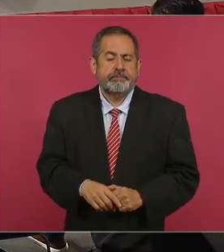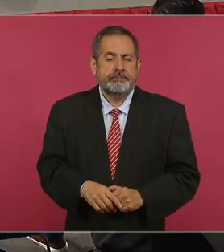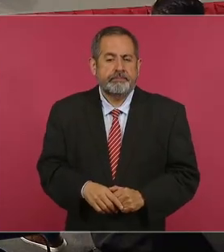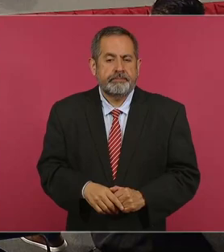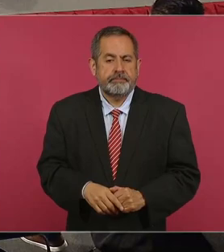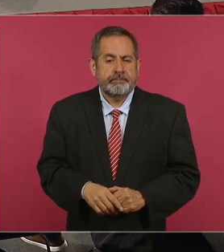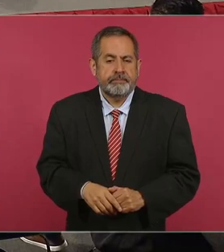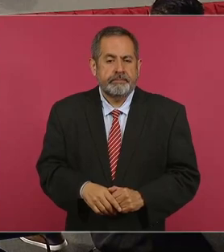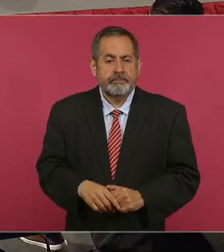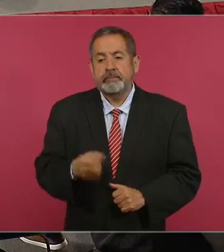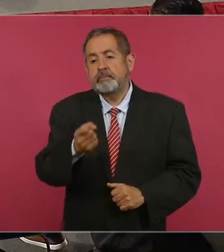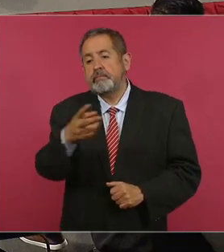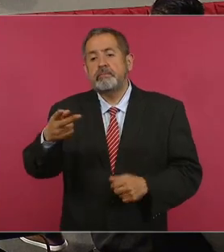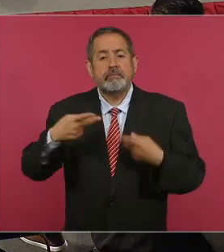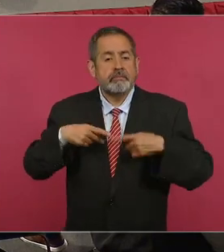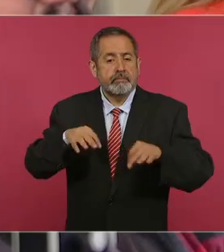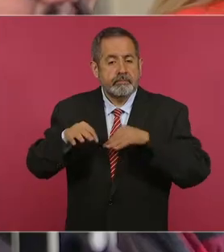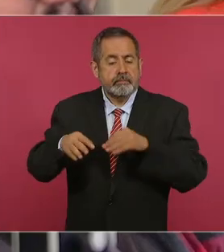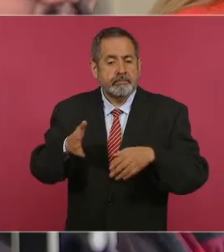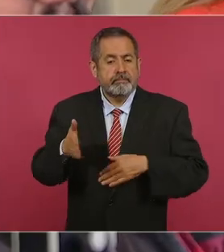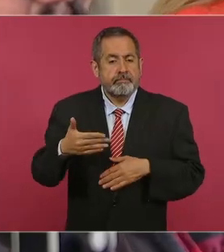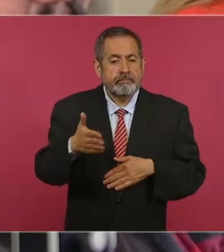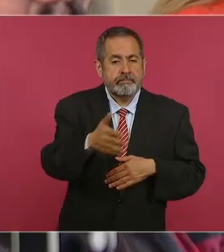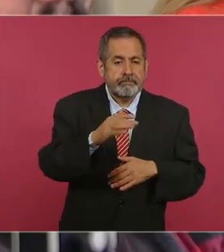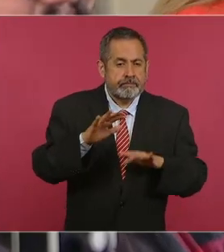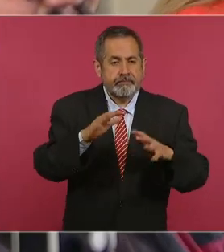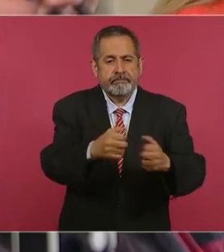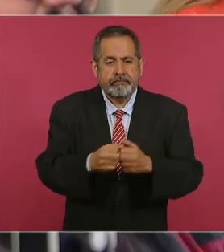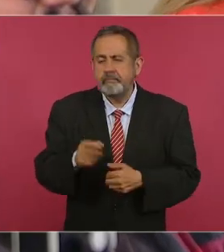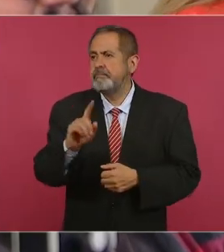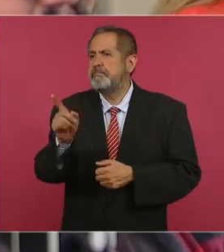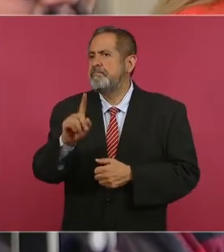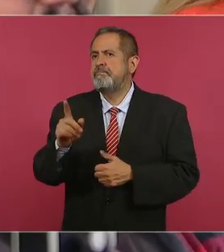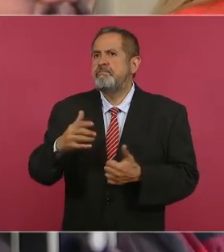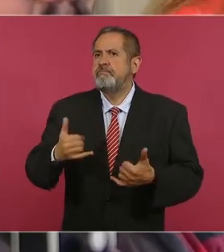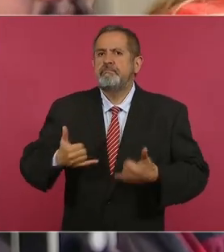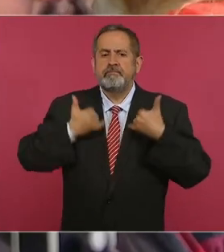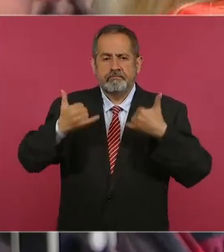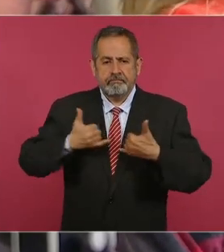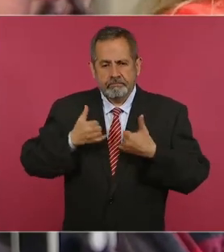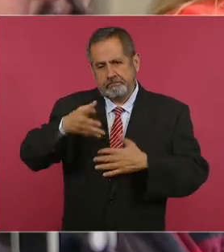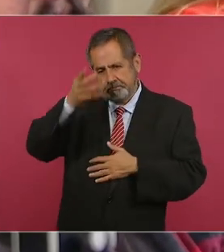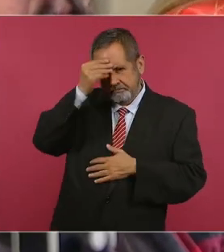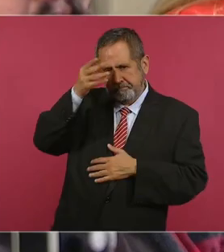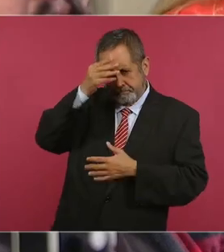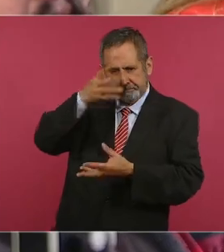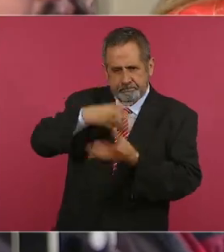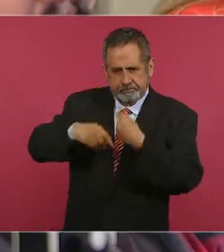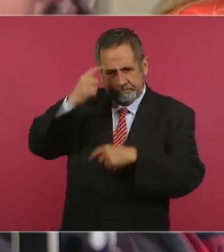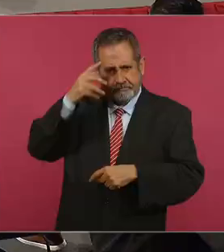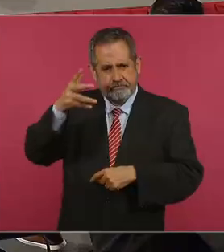19,654. Esos son pescadores. Ah, no, jóvenes construyendo el futuro.